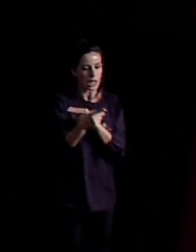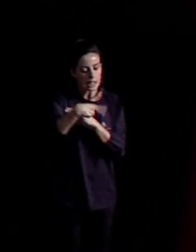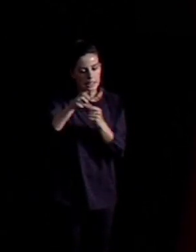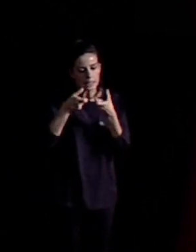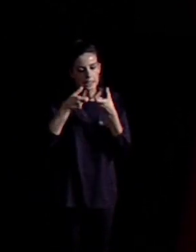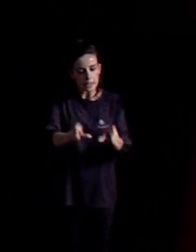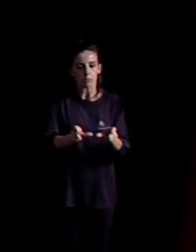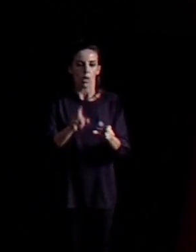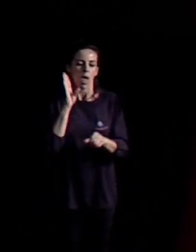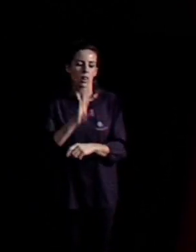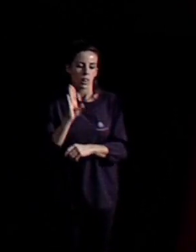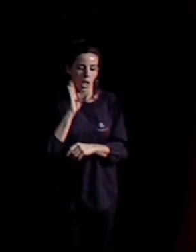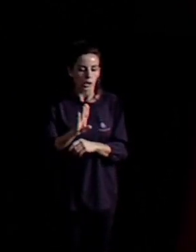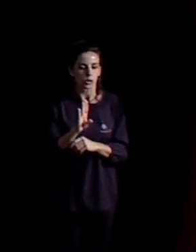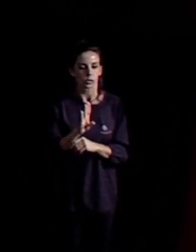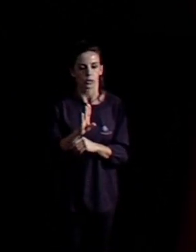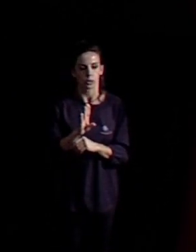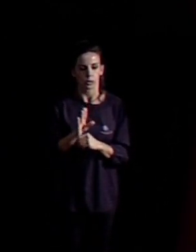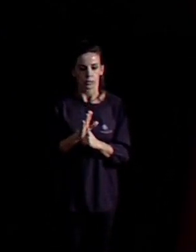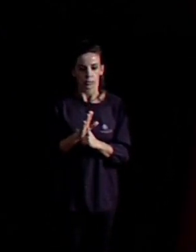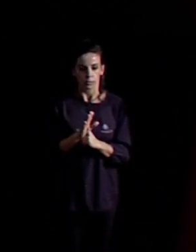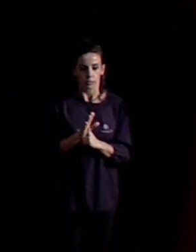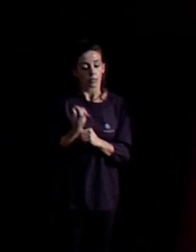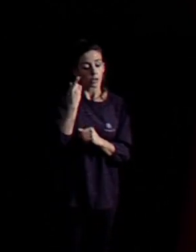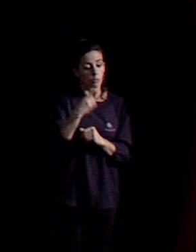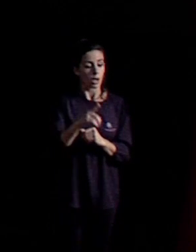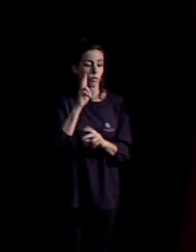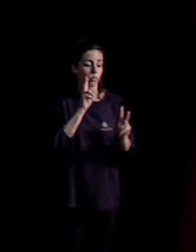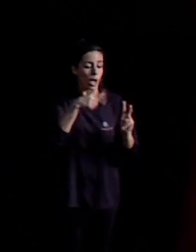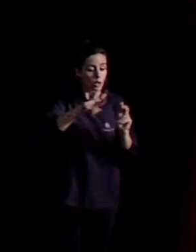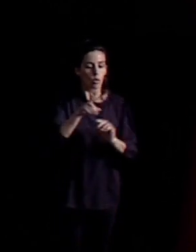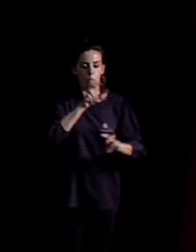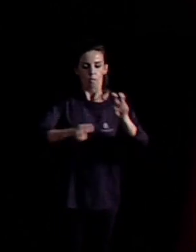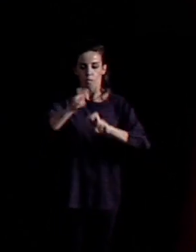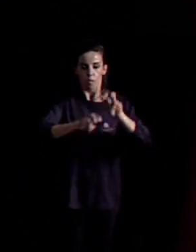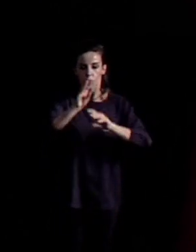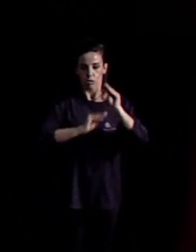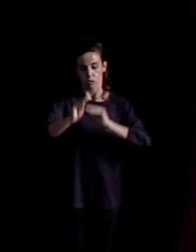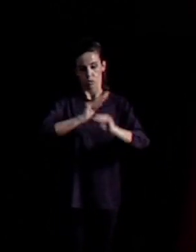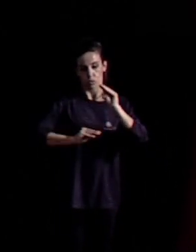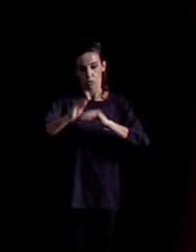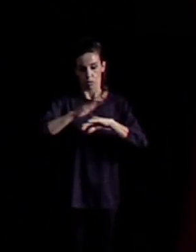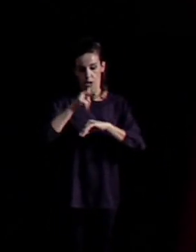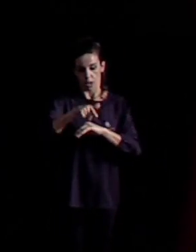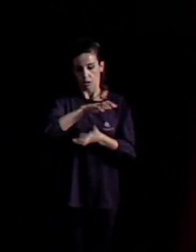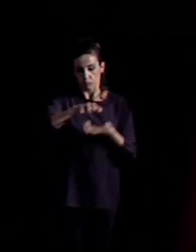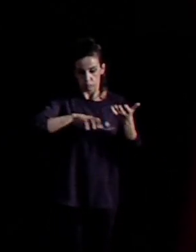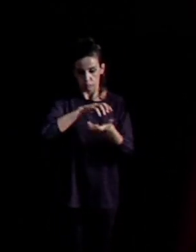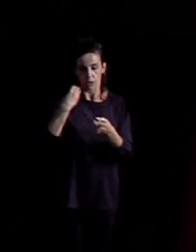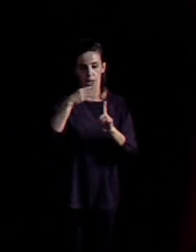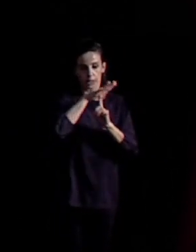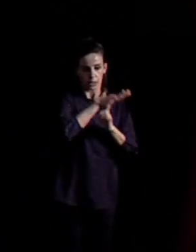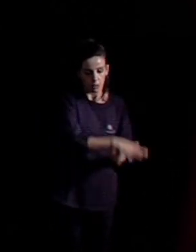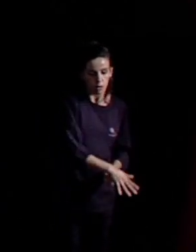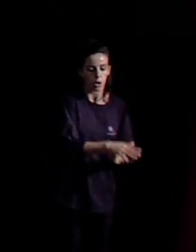de delitos y a la búsqueda de soluciones de este tipo de incidentes de discriminación